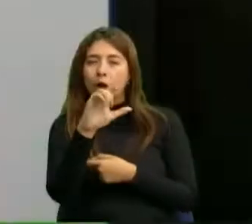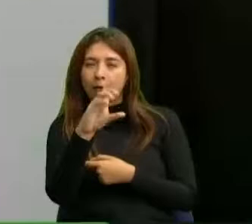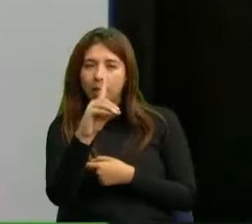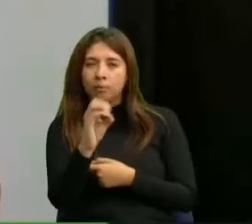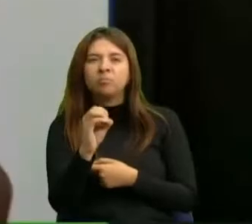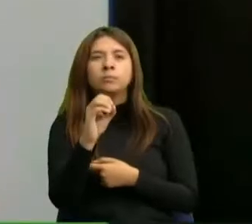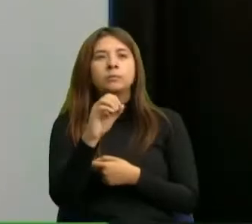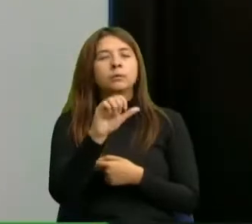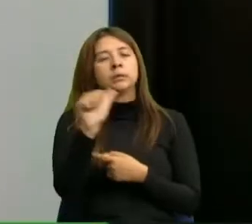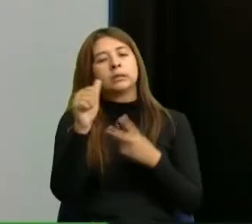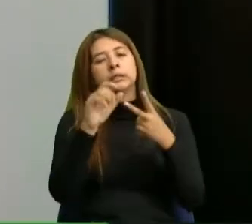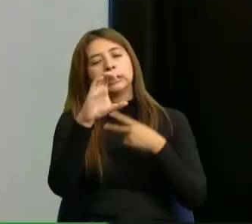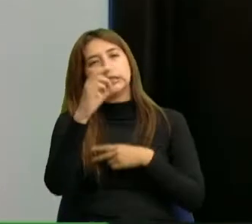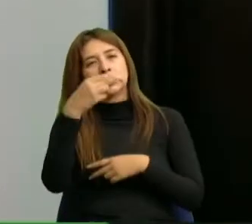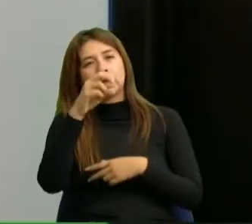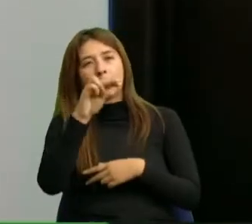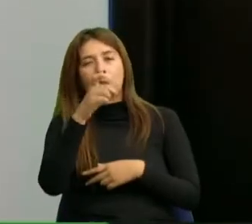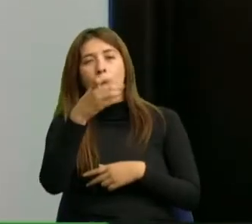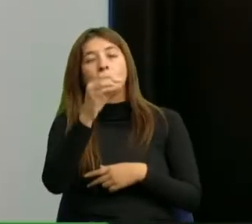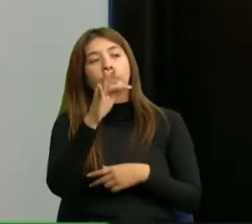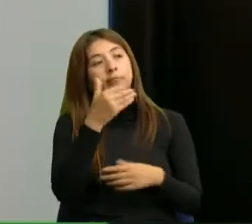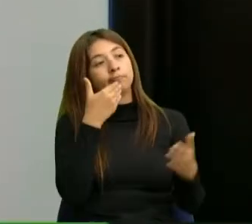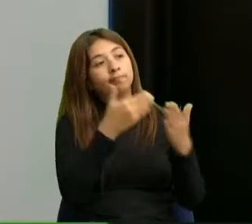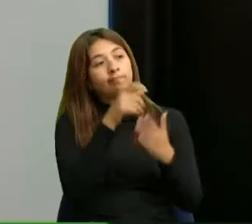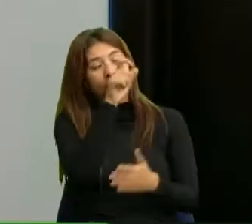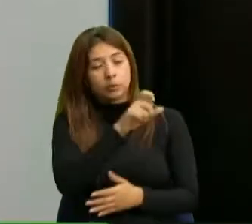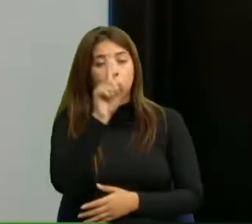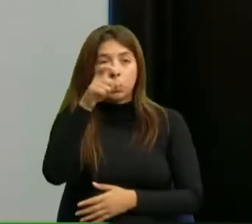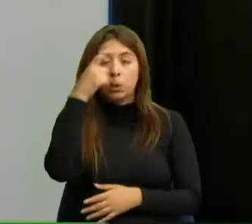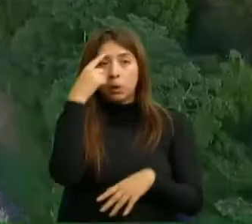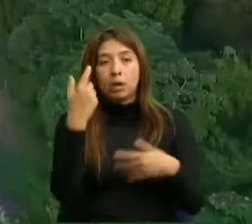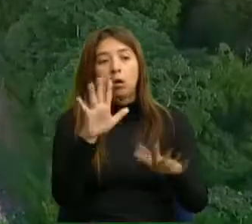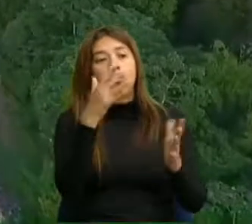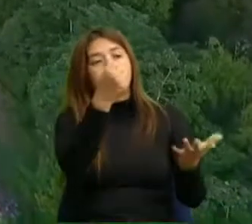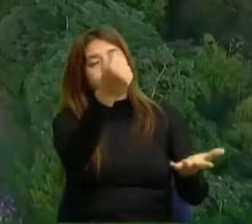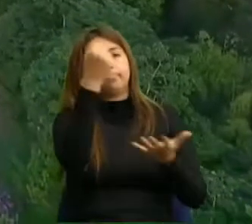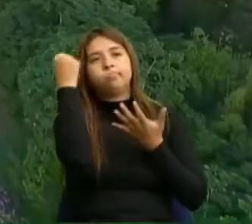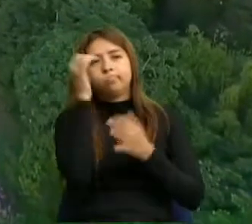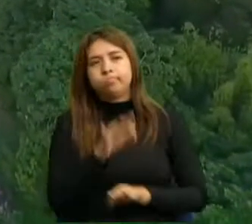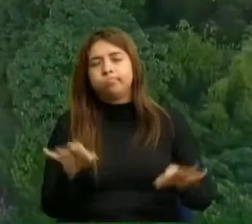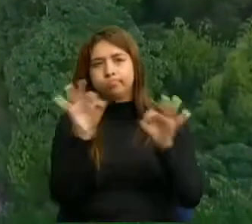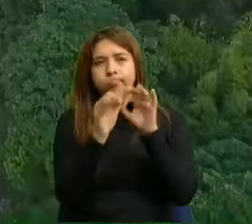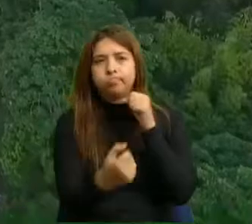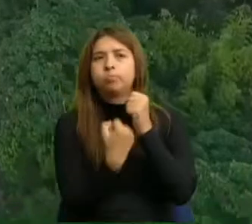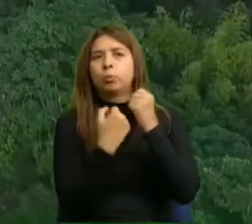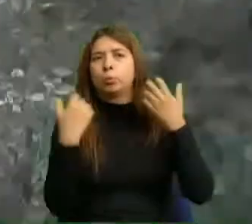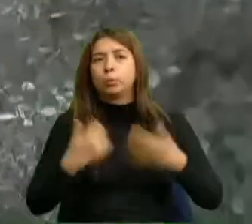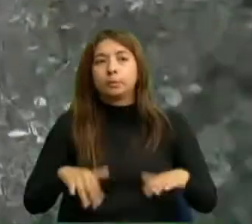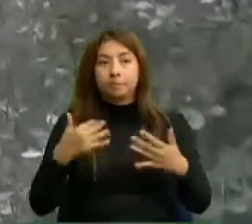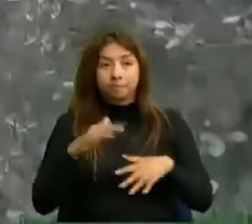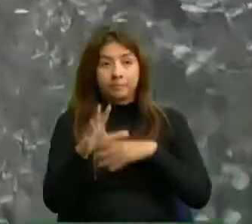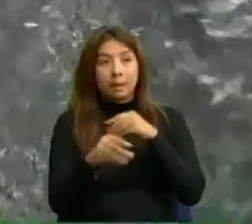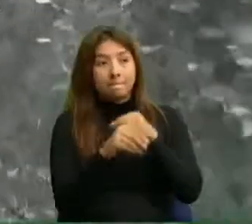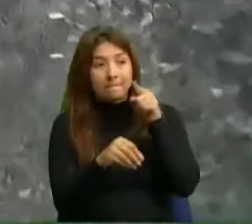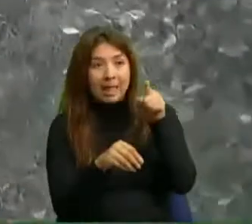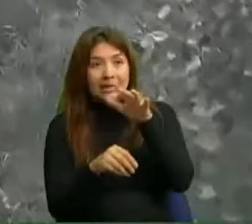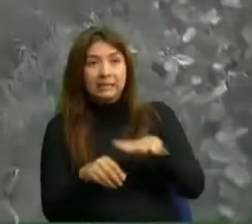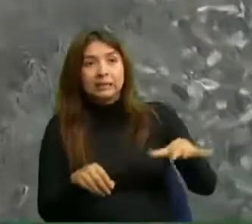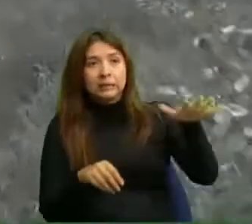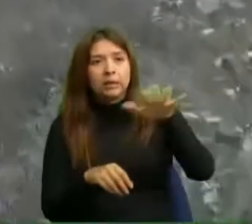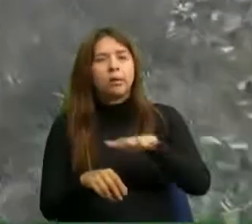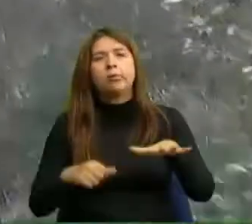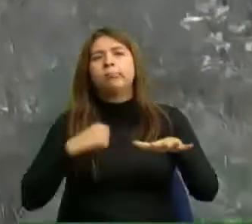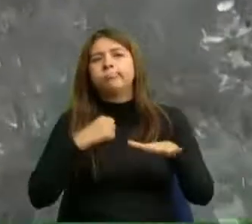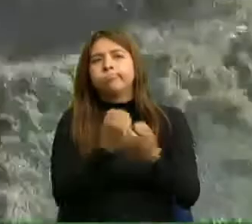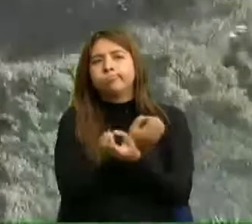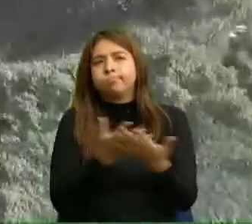de Chinacota, pues gracias al señor gobernador que nos dio unos recursos importantes. A su vez, Toledo Norte de Santander cuenta con una riqueza hídrica